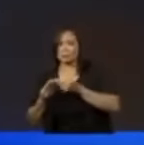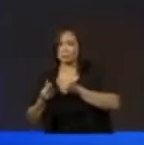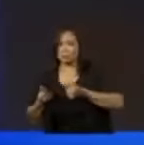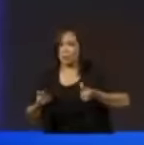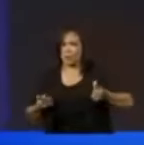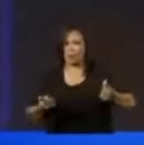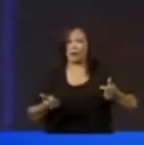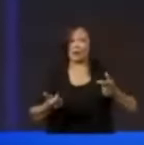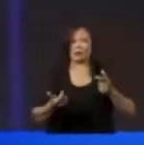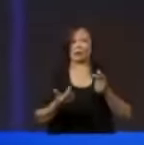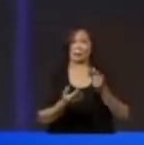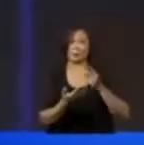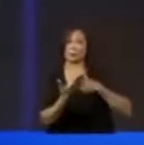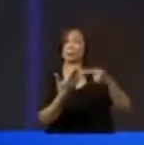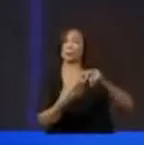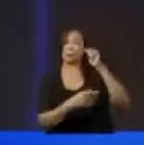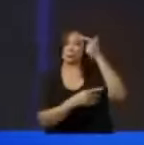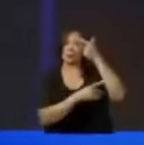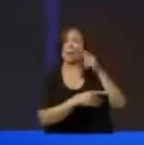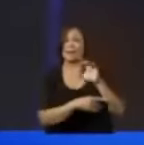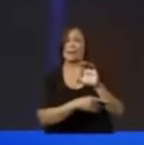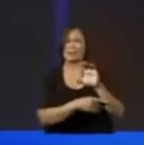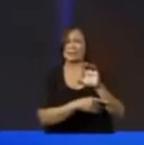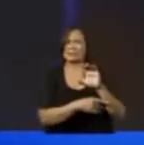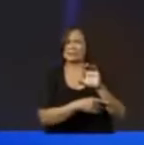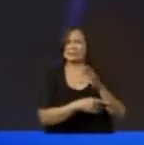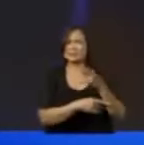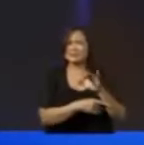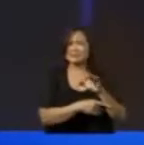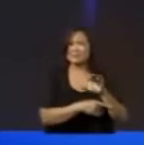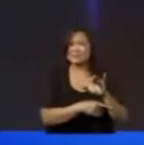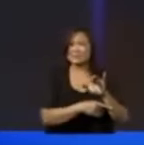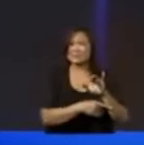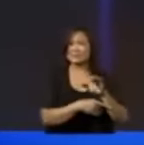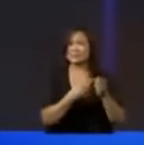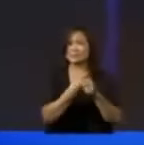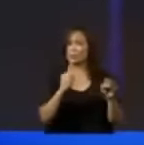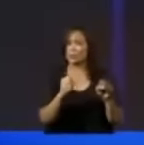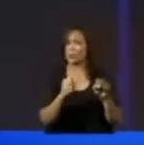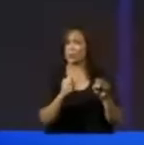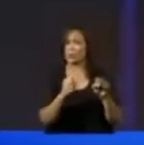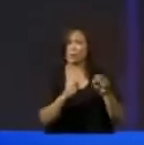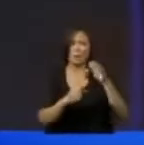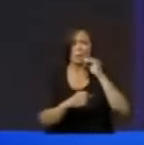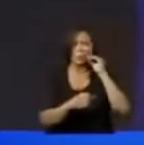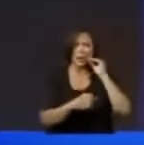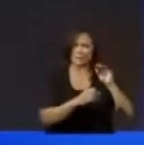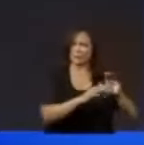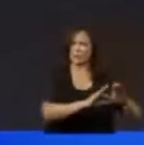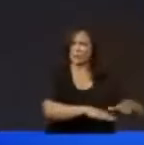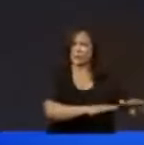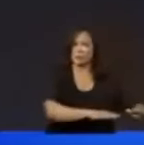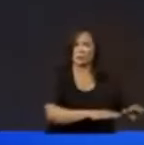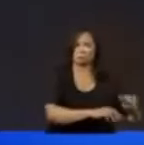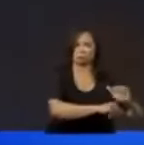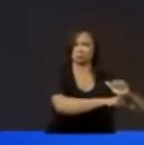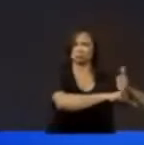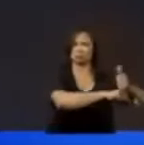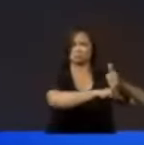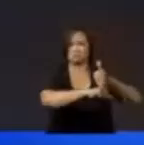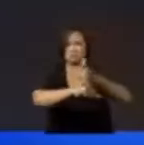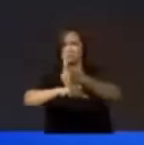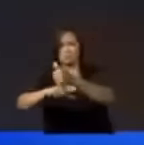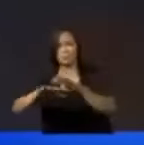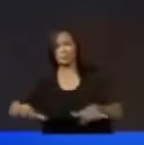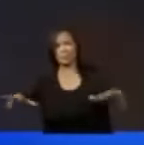gobierno implementaremos Chichí Seguro. Significa que llevaremos esas estancias infantiles a cada municipio del